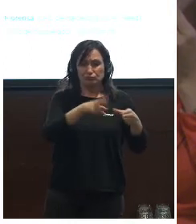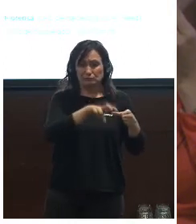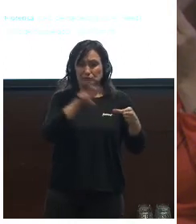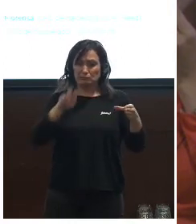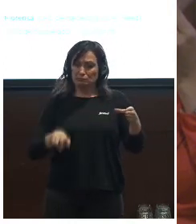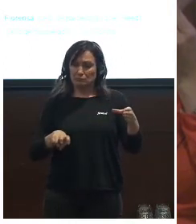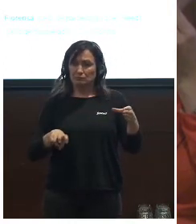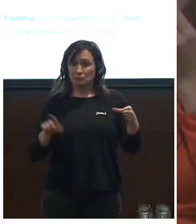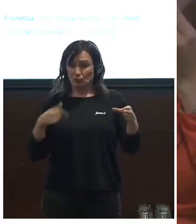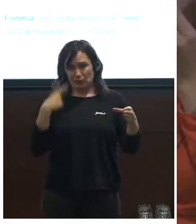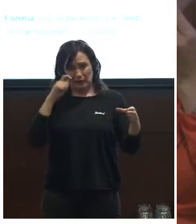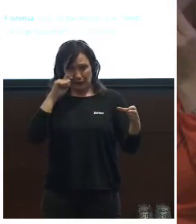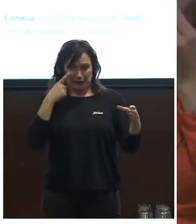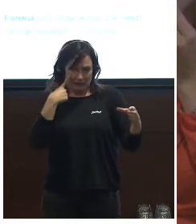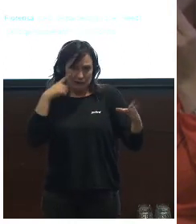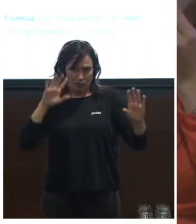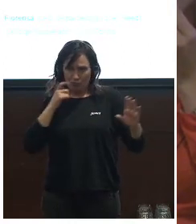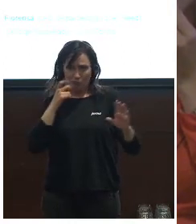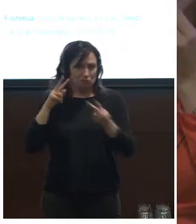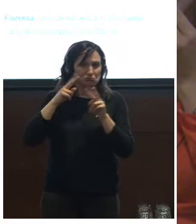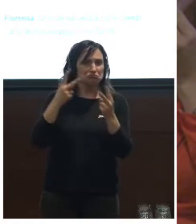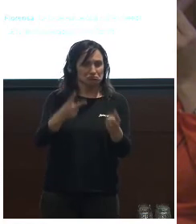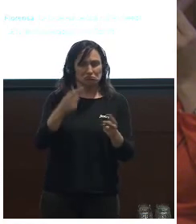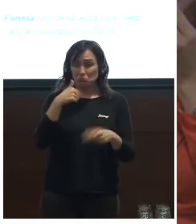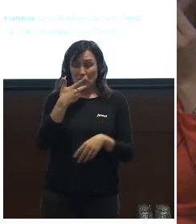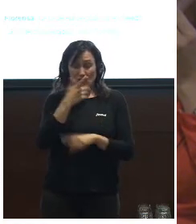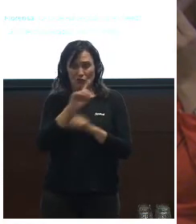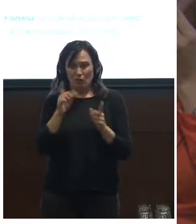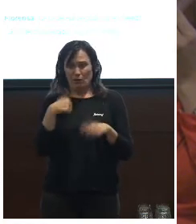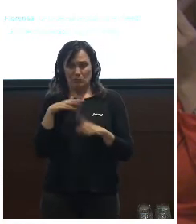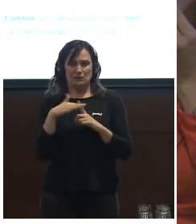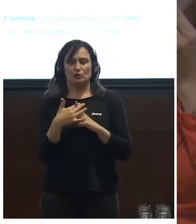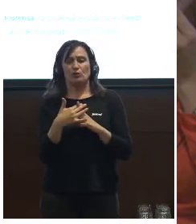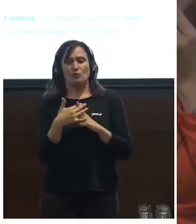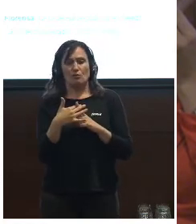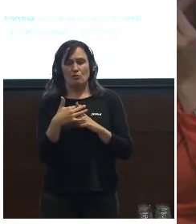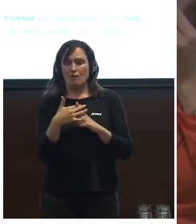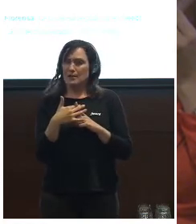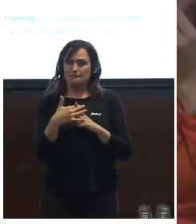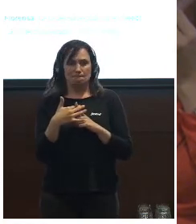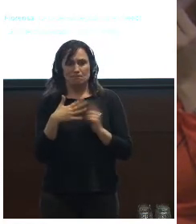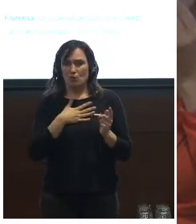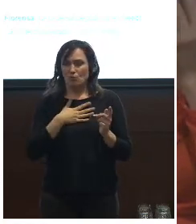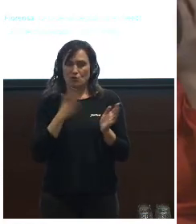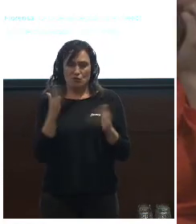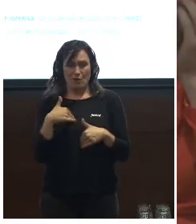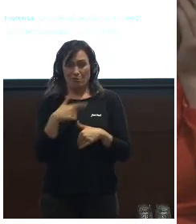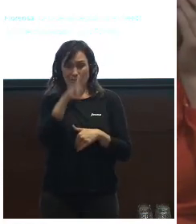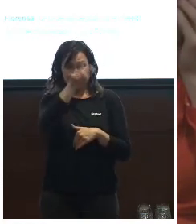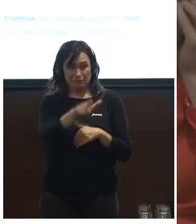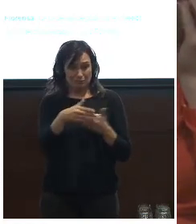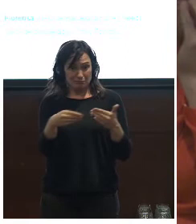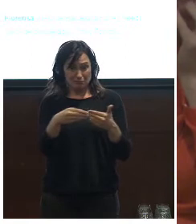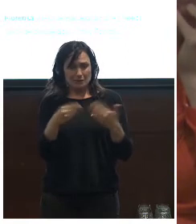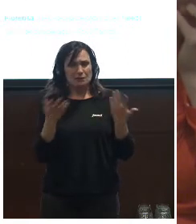porque fui a ver el barco, que no lo conocía, y la verdad que veo una situación muy incómoda. Muy incómoda para un pasajero